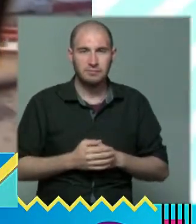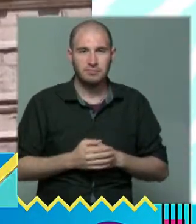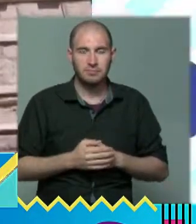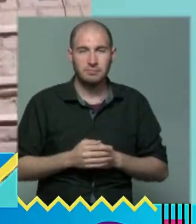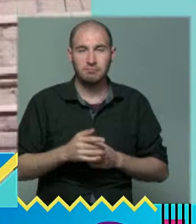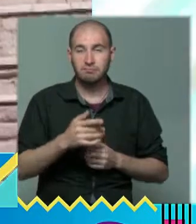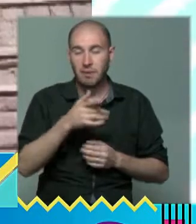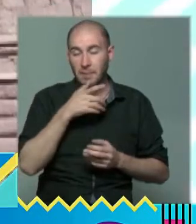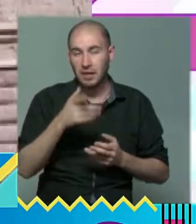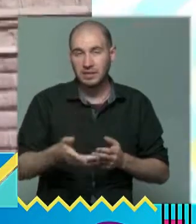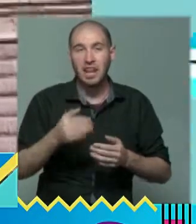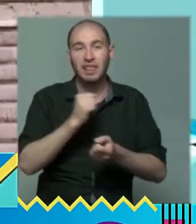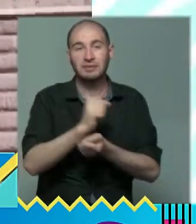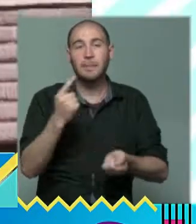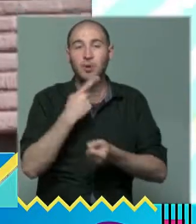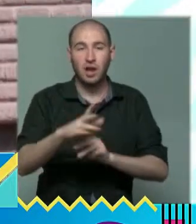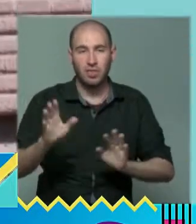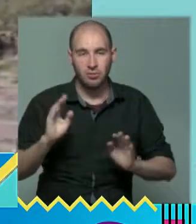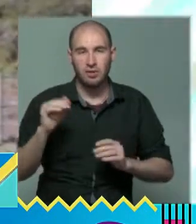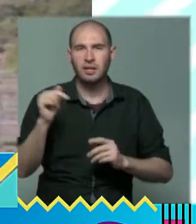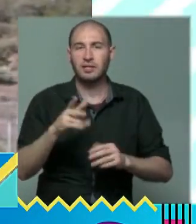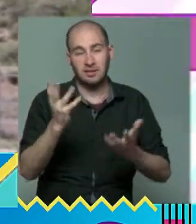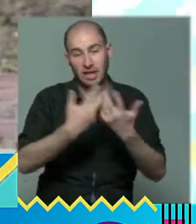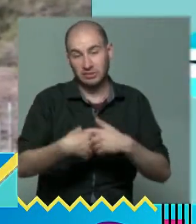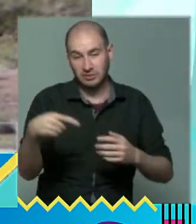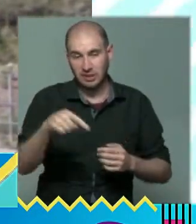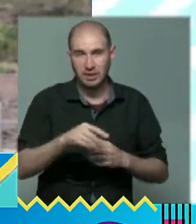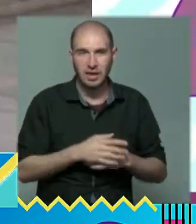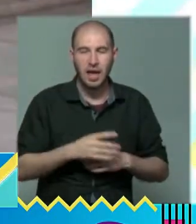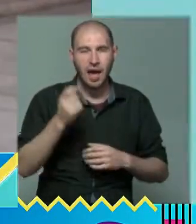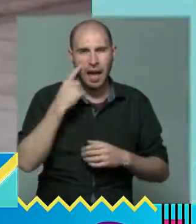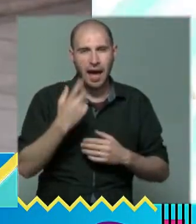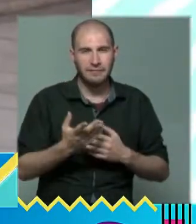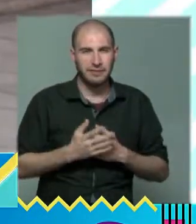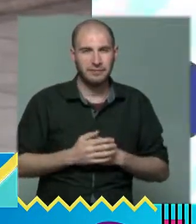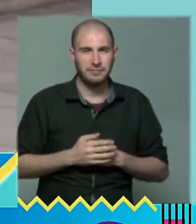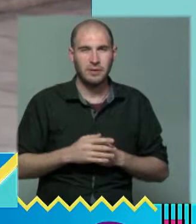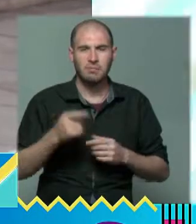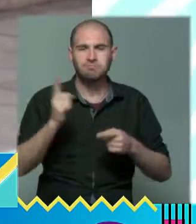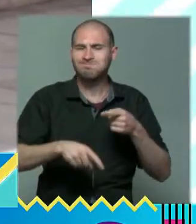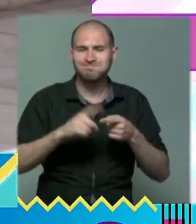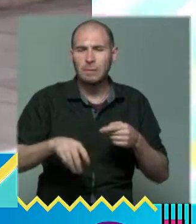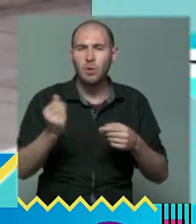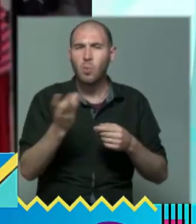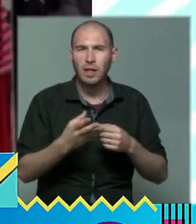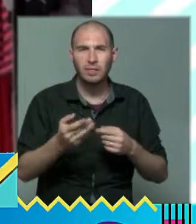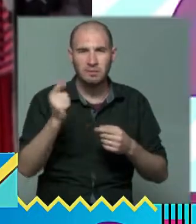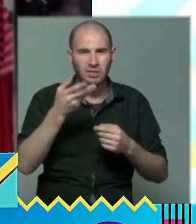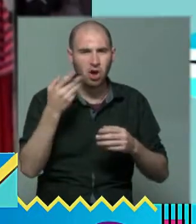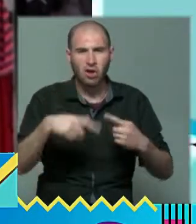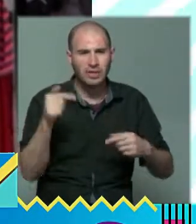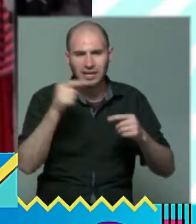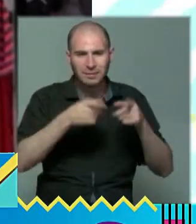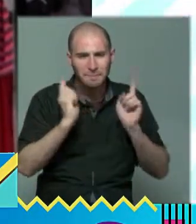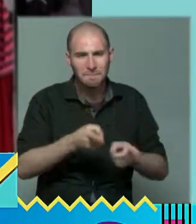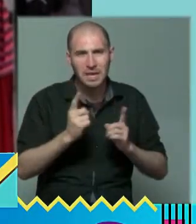Yo creo que la libertad condicional tiene que estar ligada a eso, o sea, qué grado de reiterancia que uno lo ve a la situación,